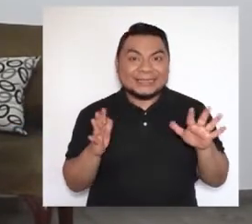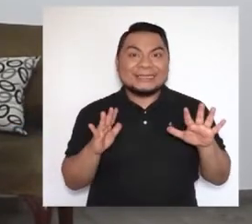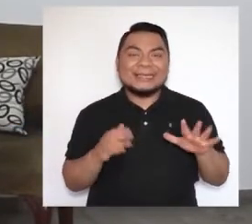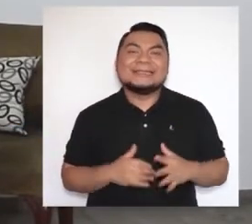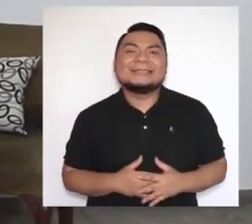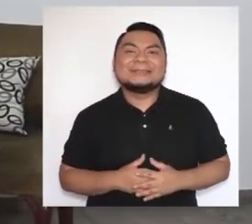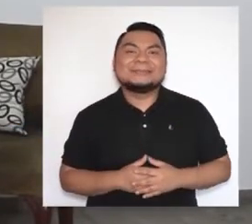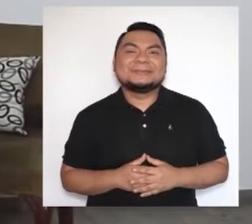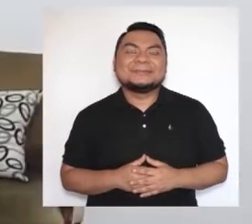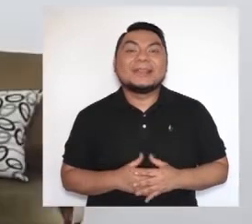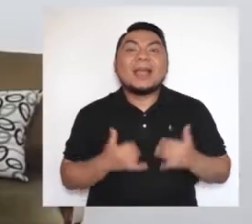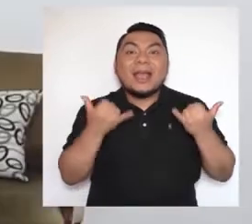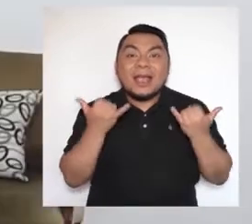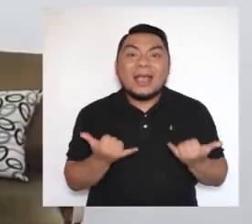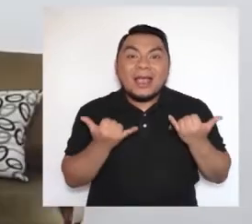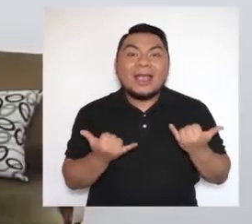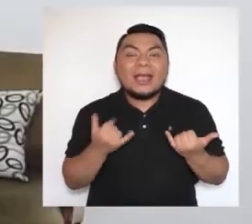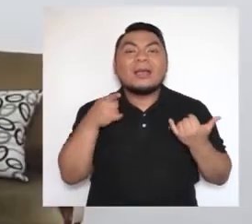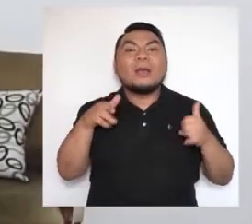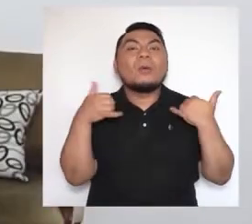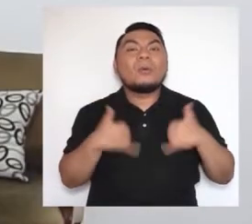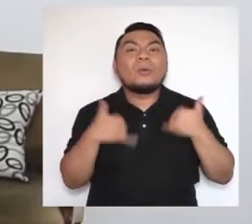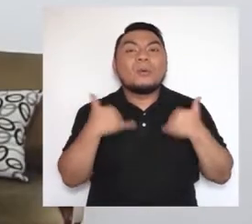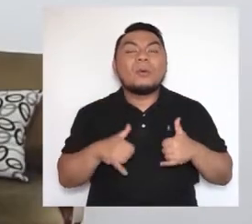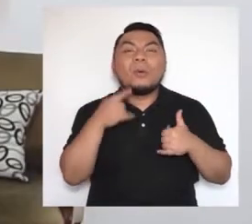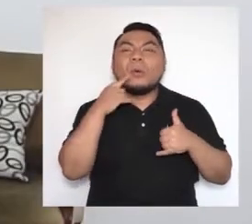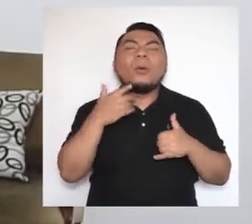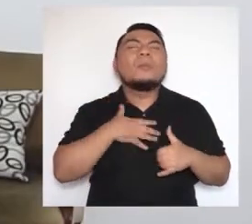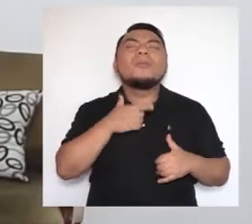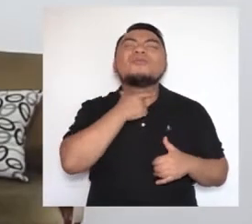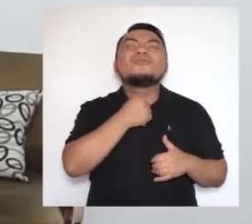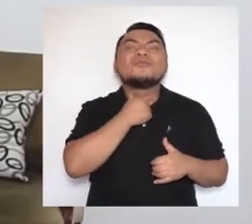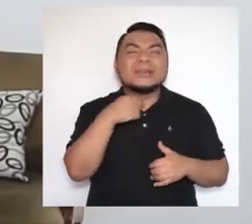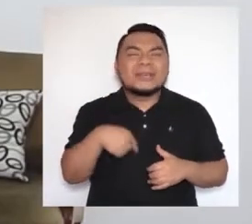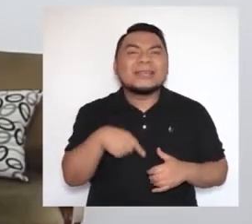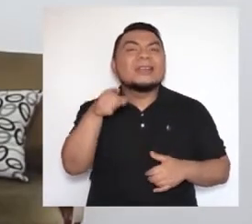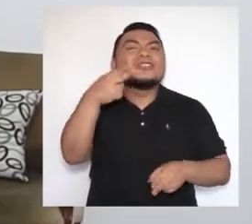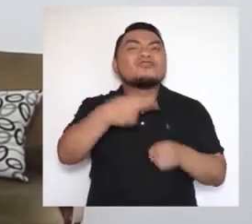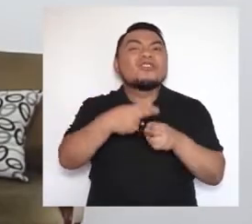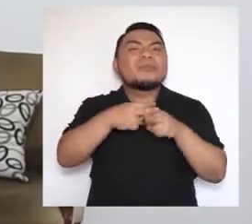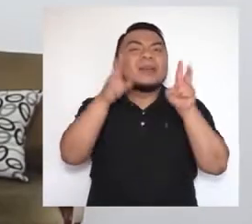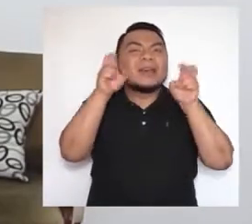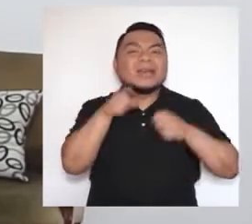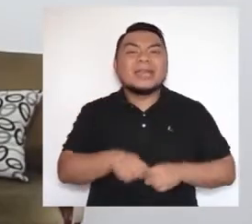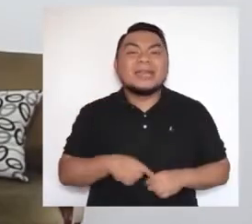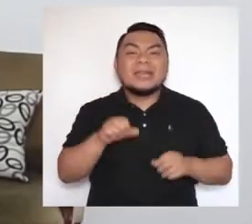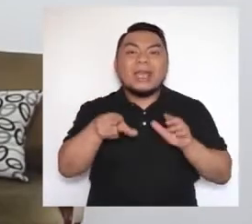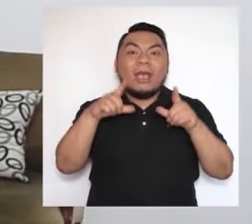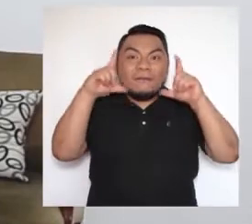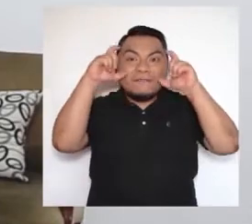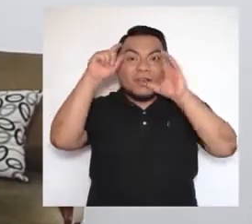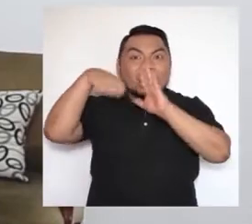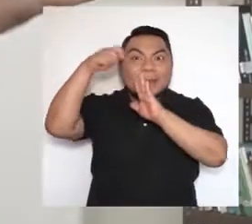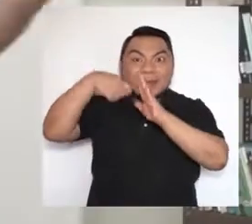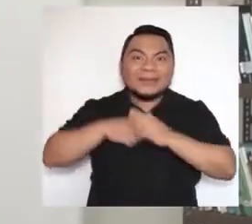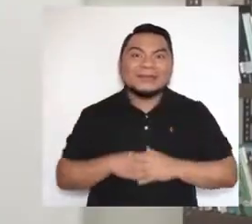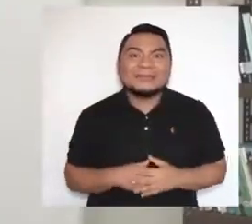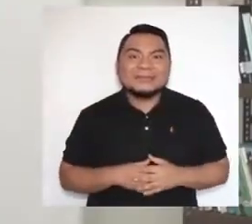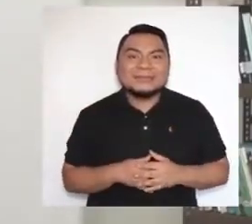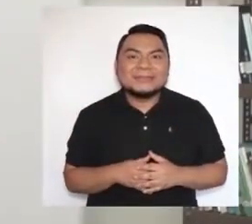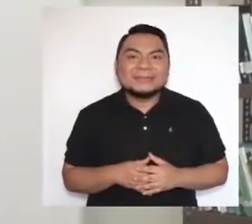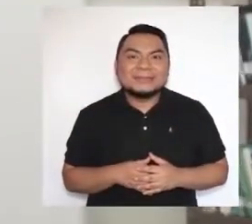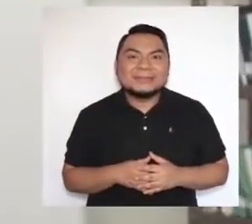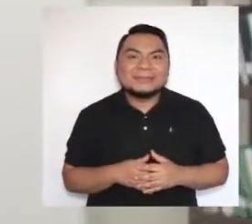¡Ya está! Ahora vamos a jugar un juego que me encanta. Se llama foto-video.